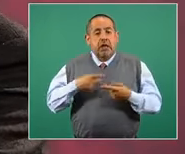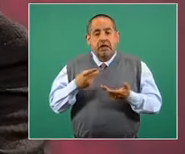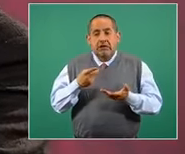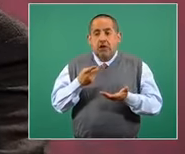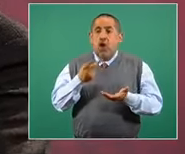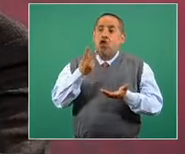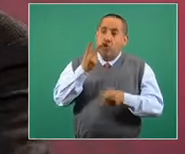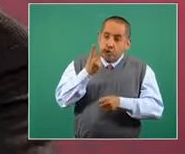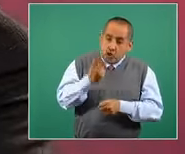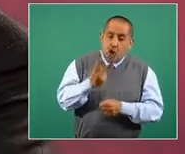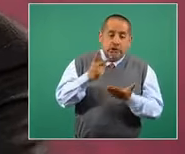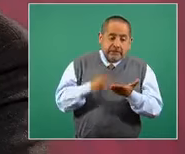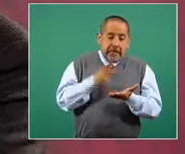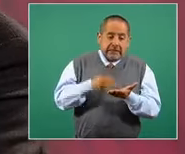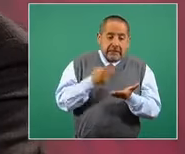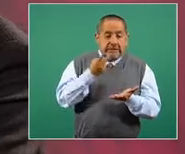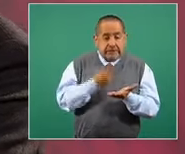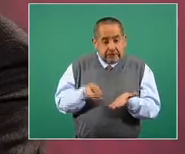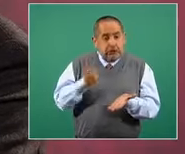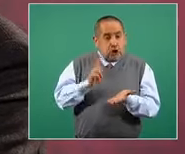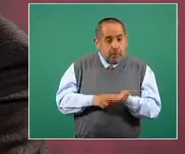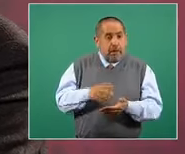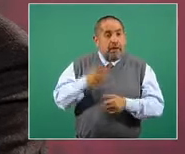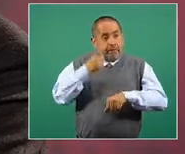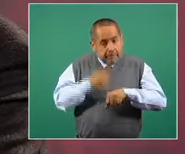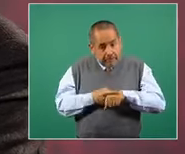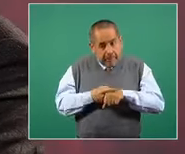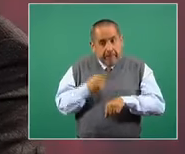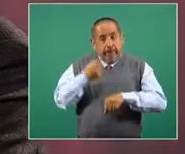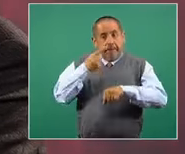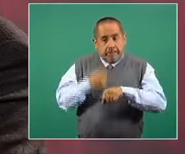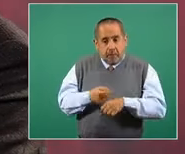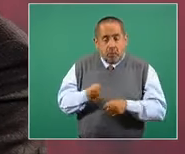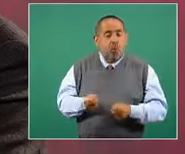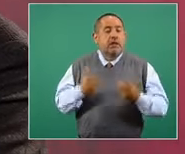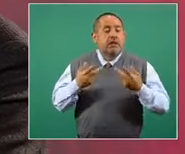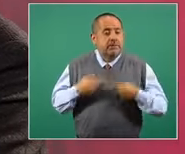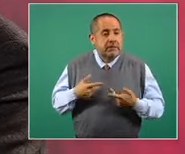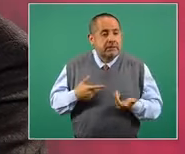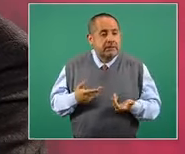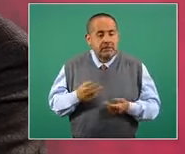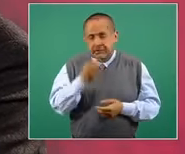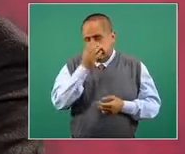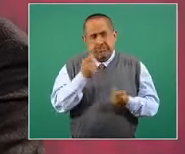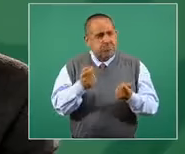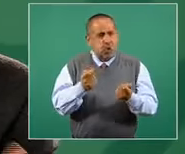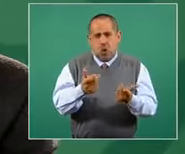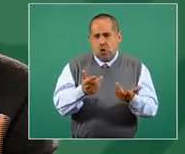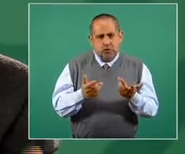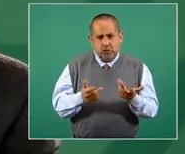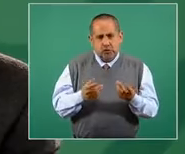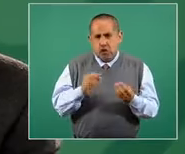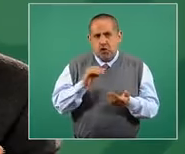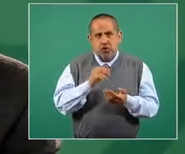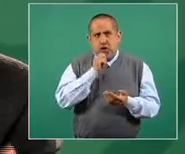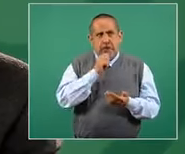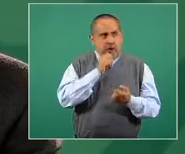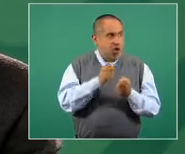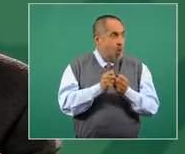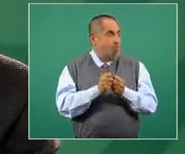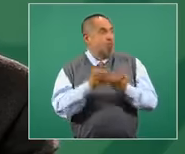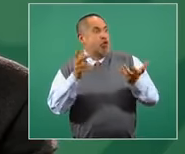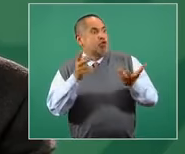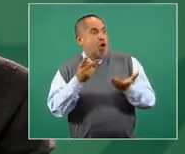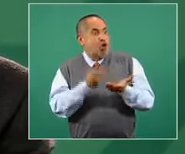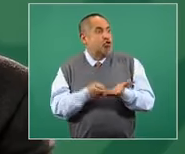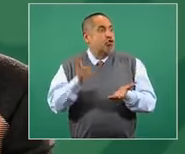todavía pequeños. Entonces, no se conoce, científicamente hablando, la magnitud o la frecuencia de los